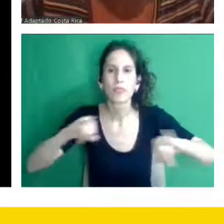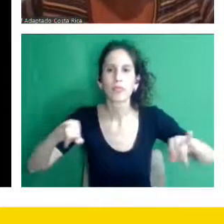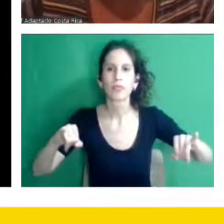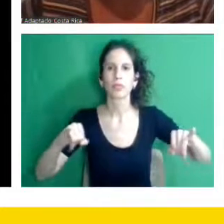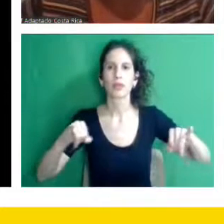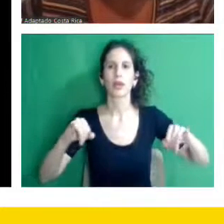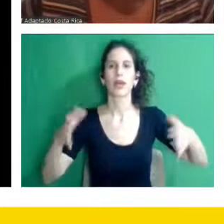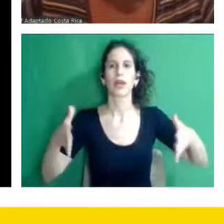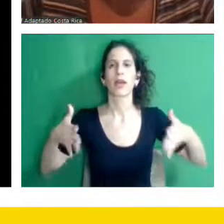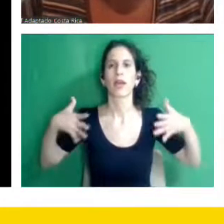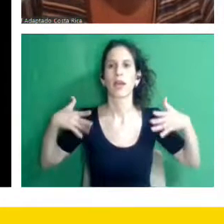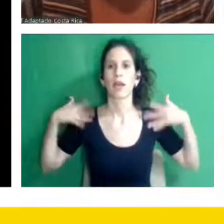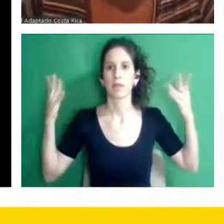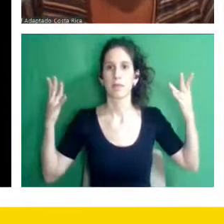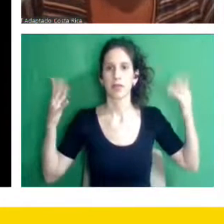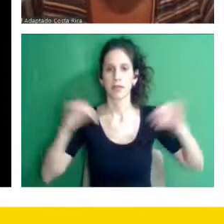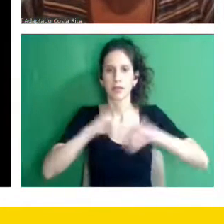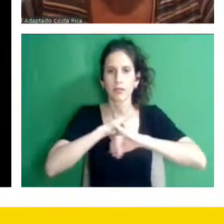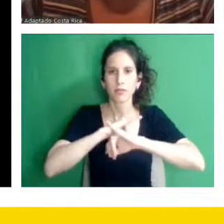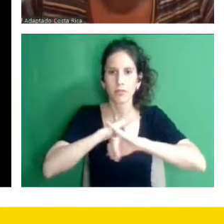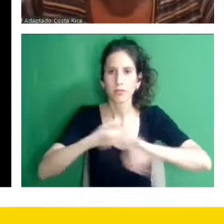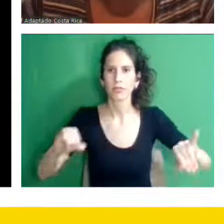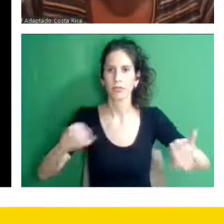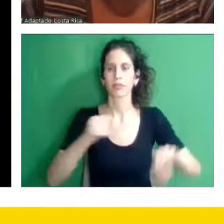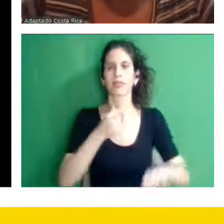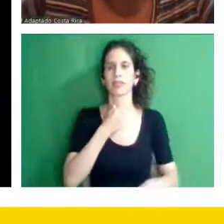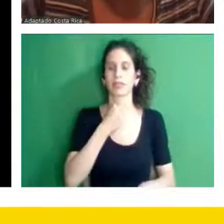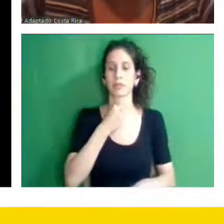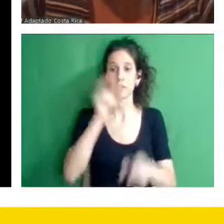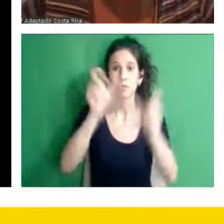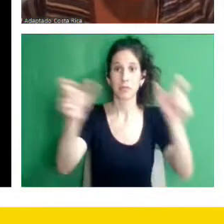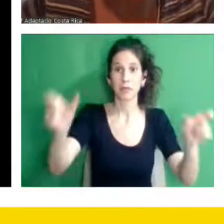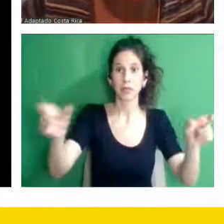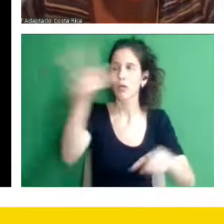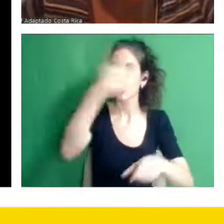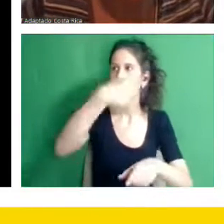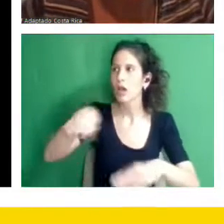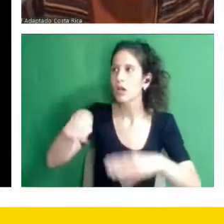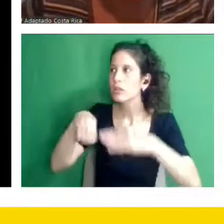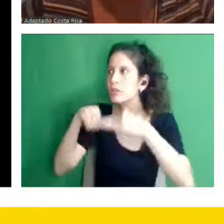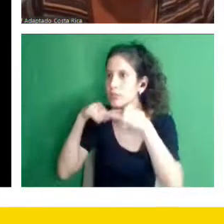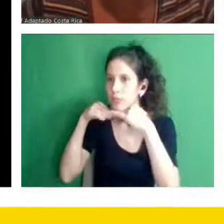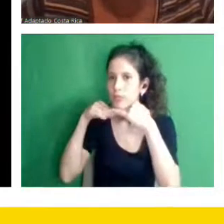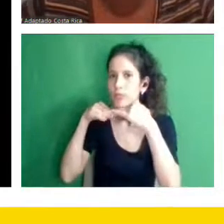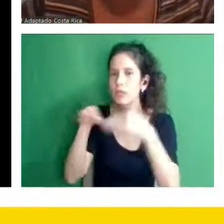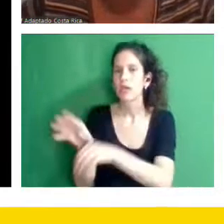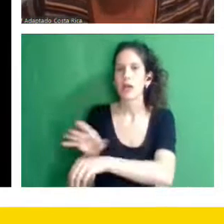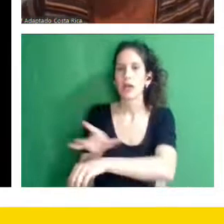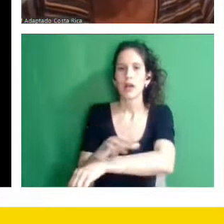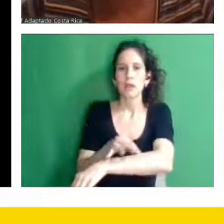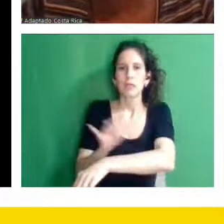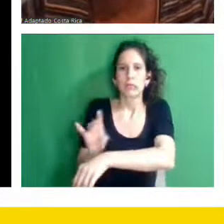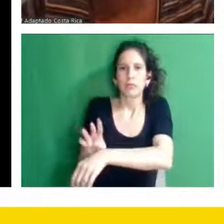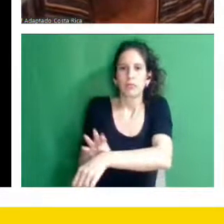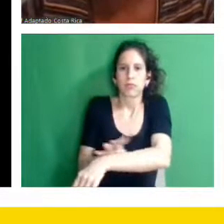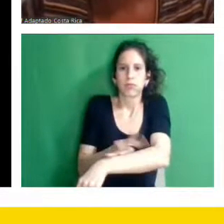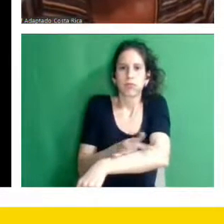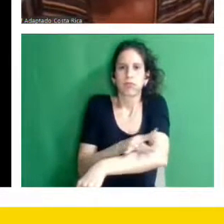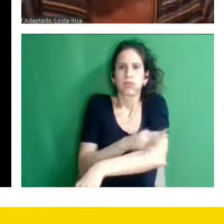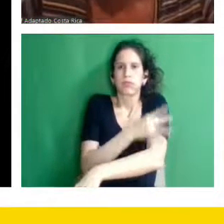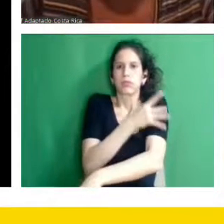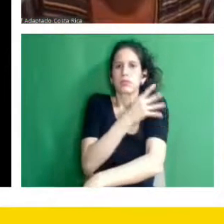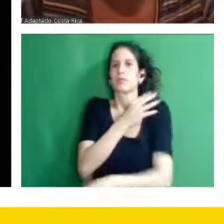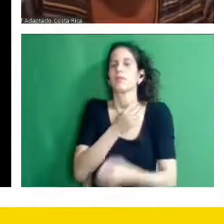el presidente de la ISA, tanto que fue uno de sus lemas por mucho tiempo con respecto al surf adaptado, y por ese nos hemos regido mucho